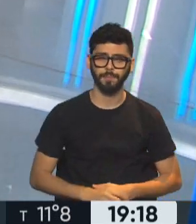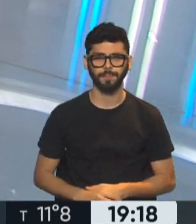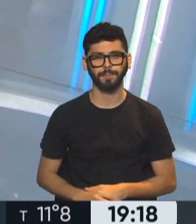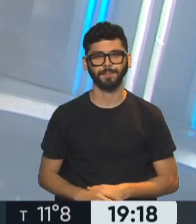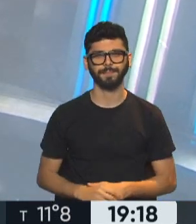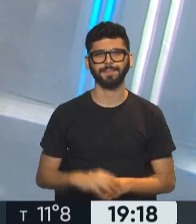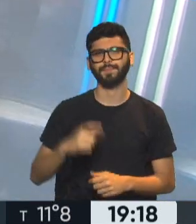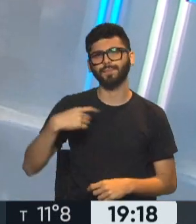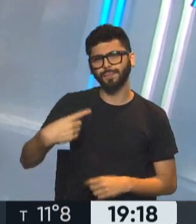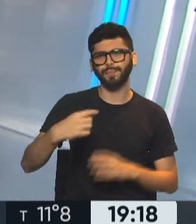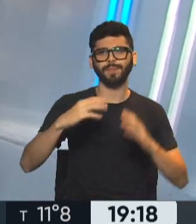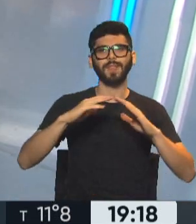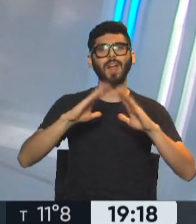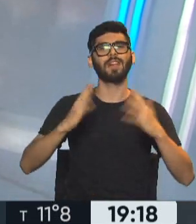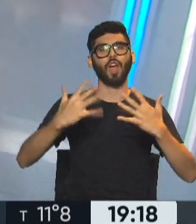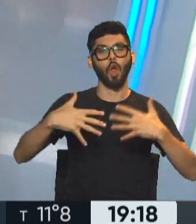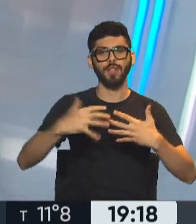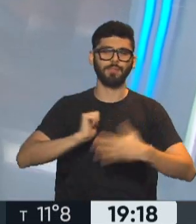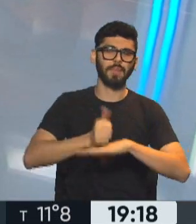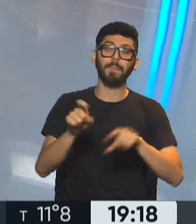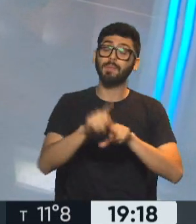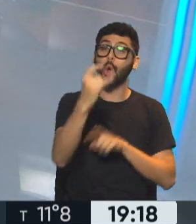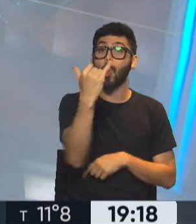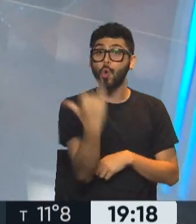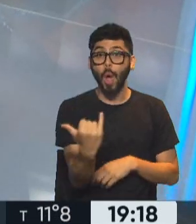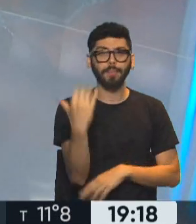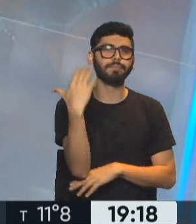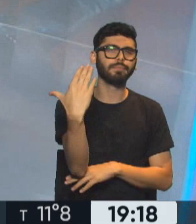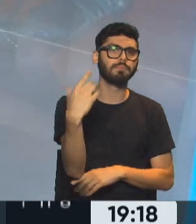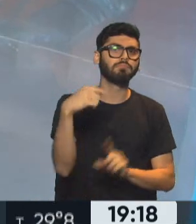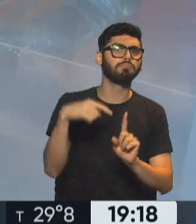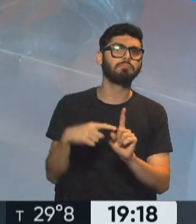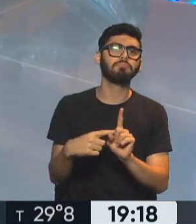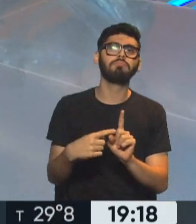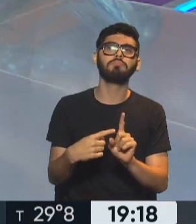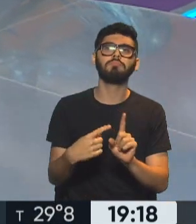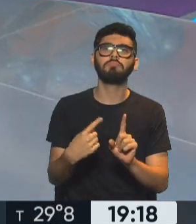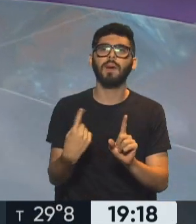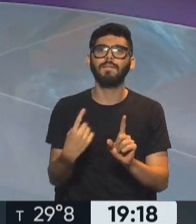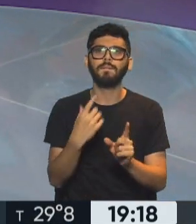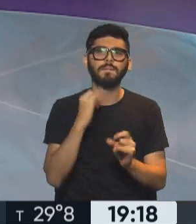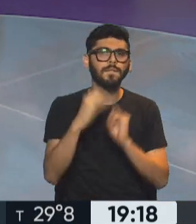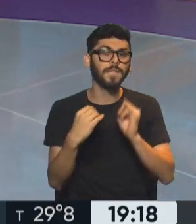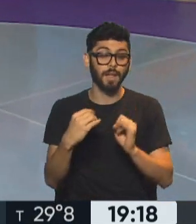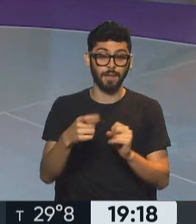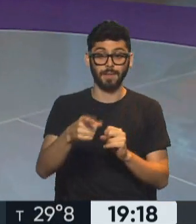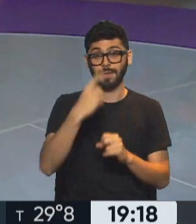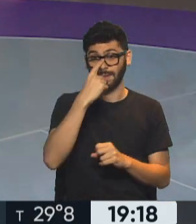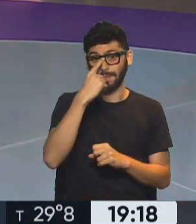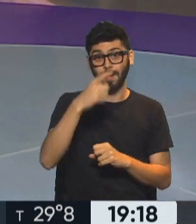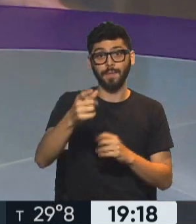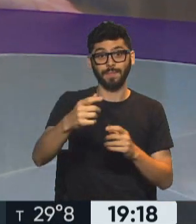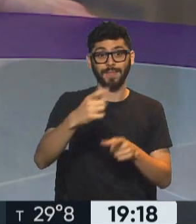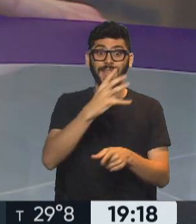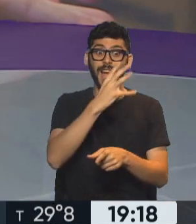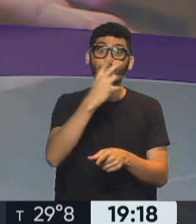de Gobierno, la portavoz presidencial, como todos los jueves, esta vez habló de cómo serán los protocolos sanitarios que se van a aplicar el